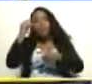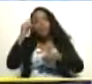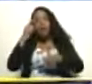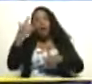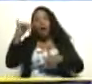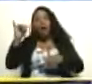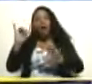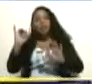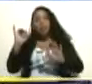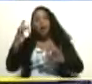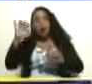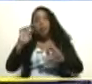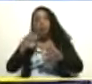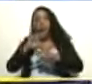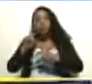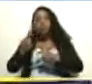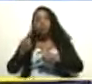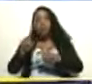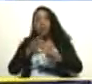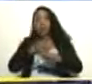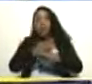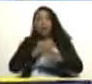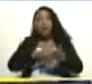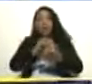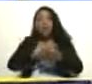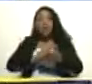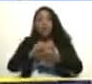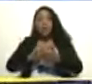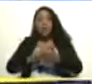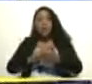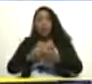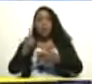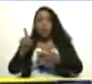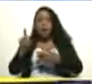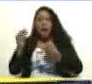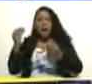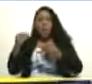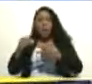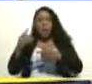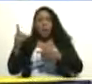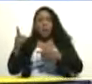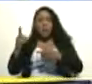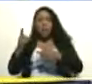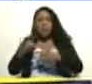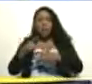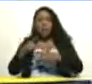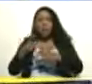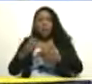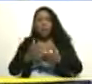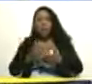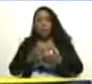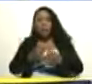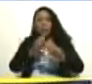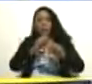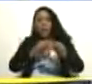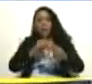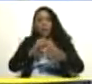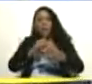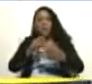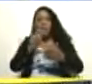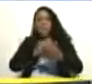referéndum. Salieron a recoger firmas. Hubo un cuestionamiento grave a las firmas que recogieron, firmas